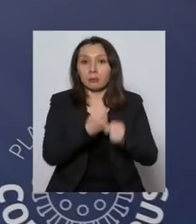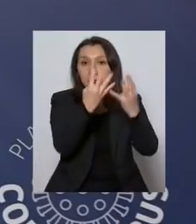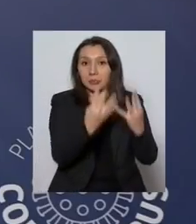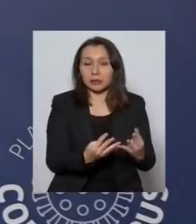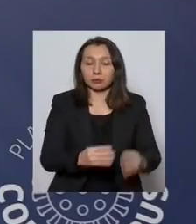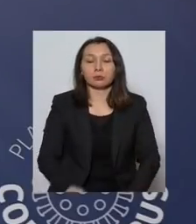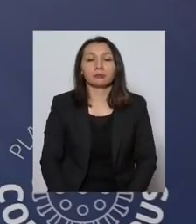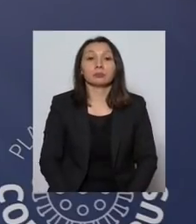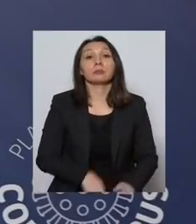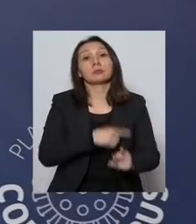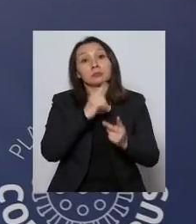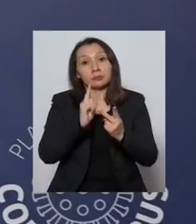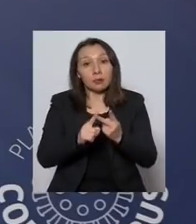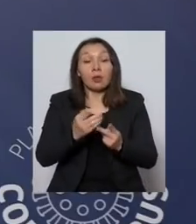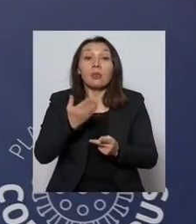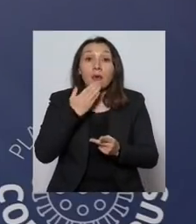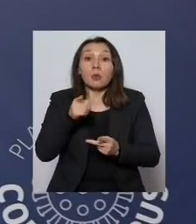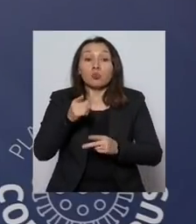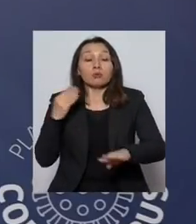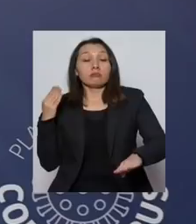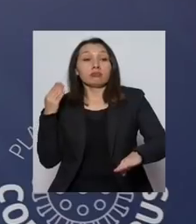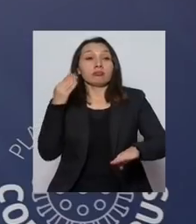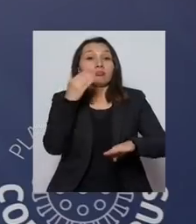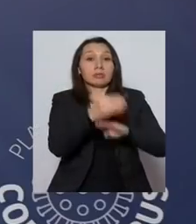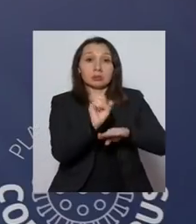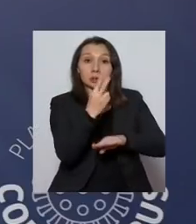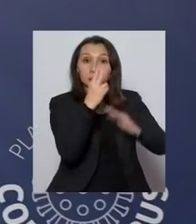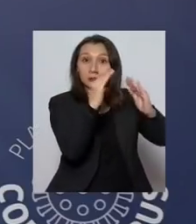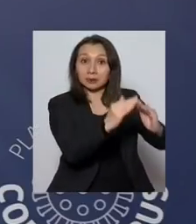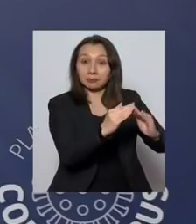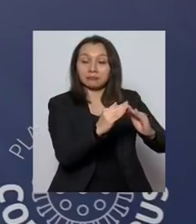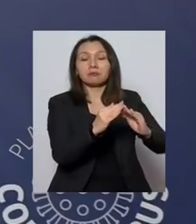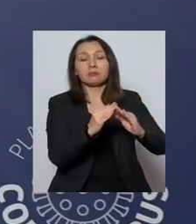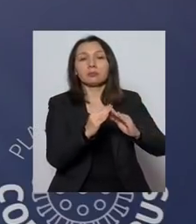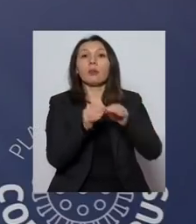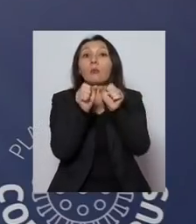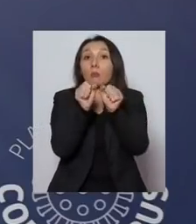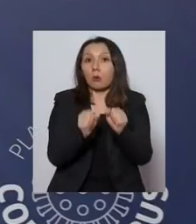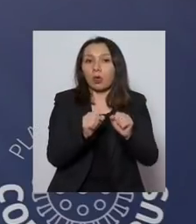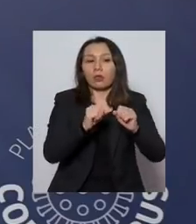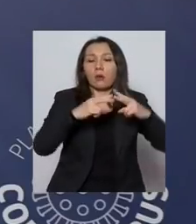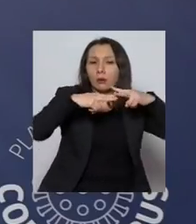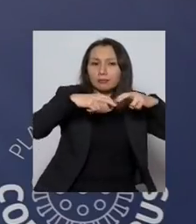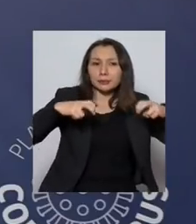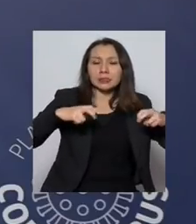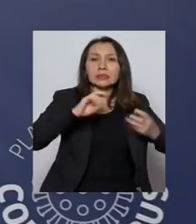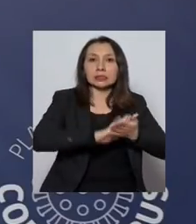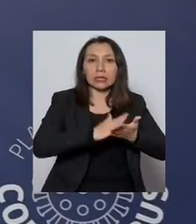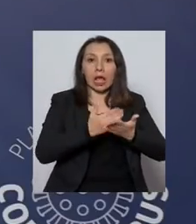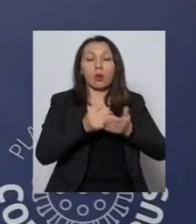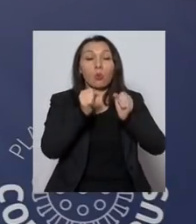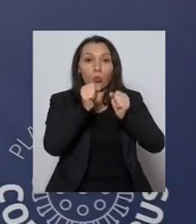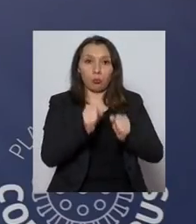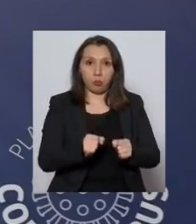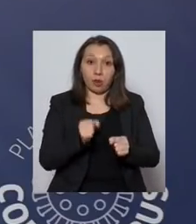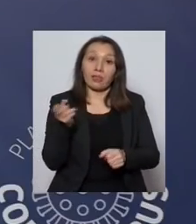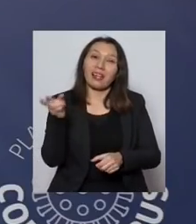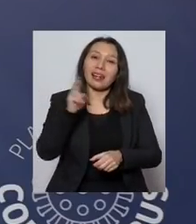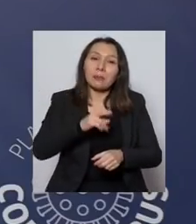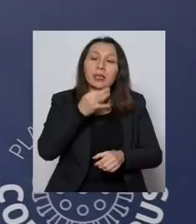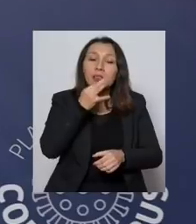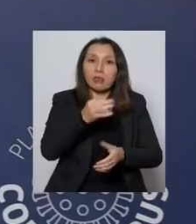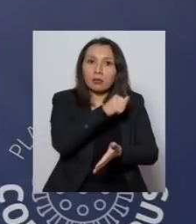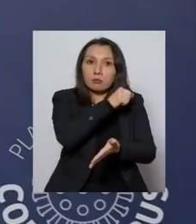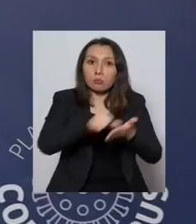libertad. También, si van a una segunda vivienda, se someten a sumarios sanitarios que pueden, insisto,